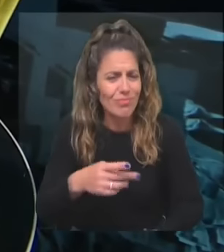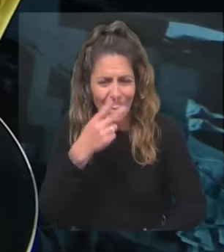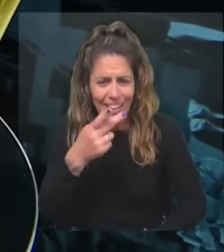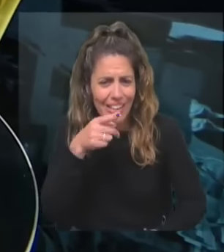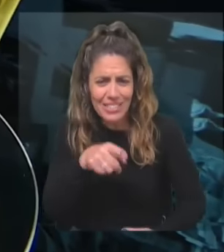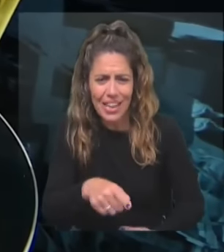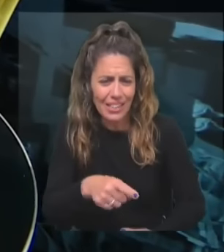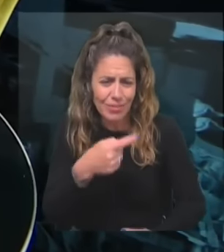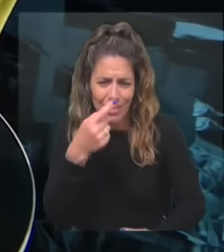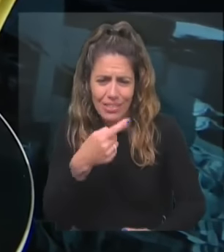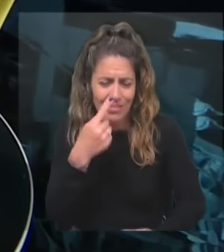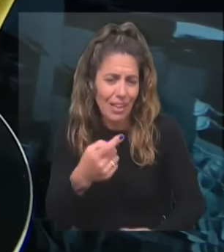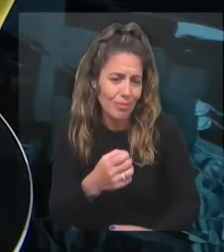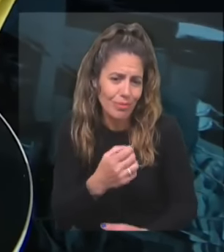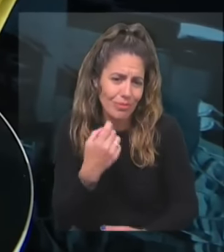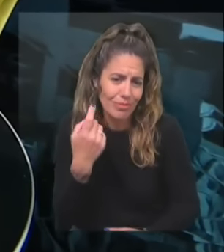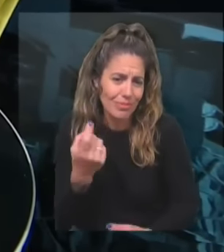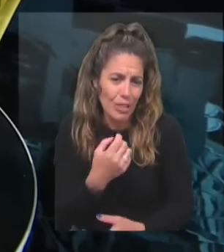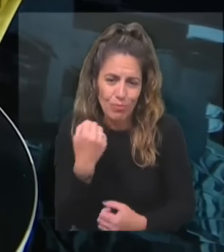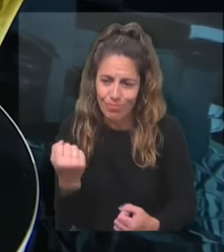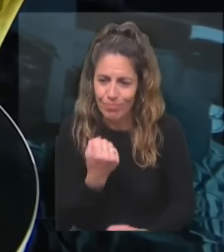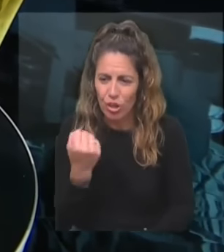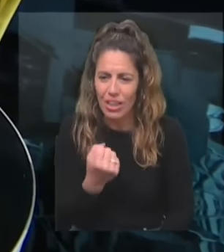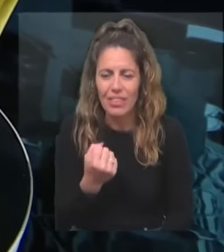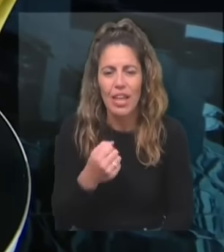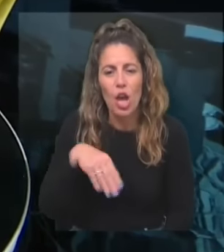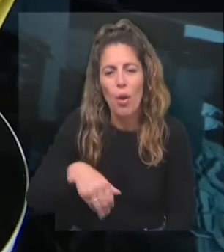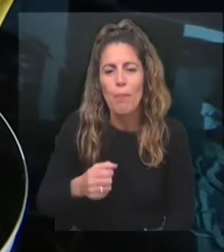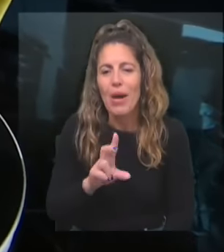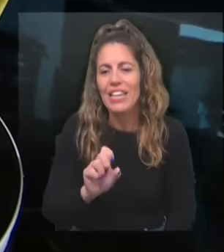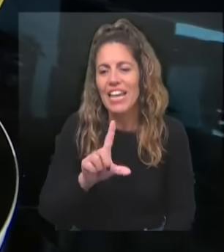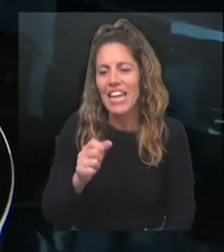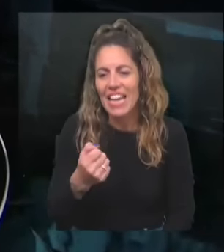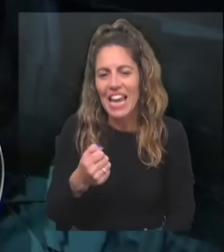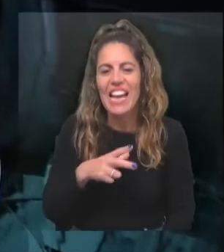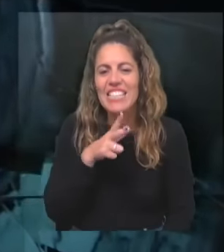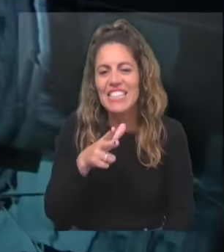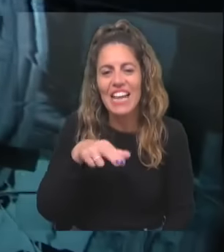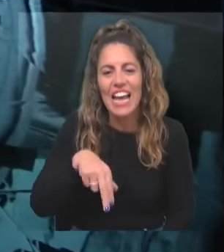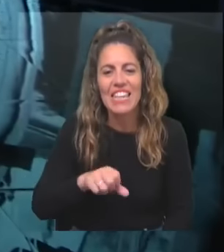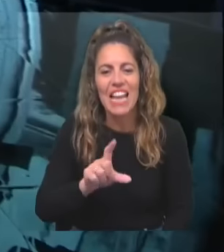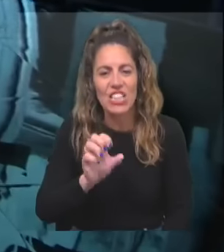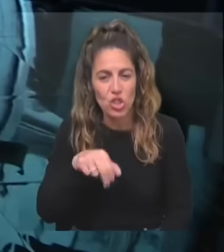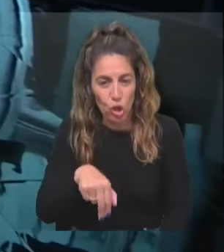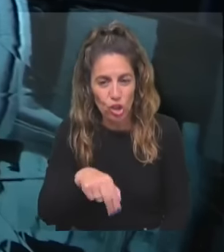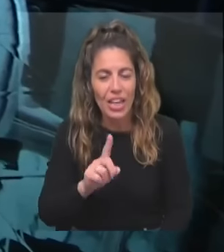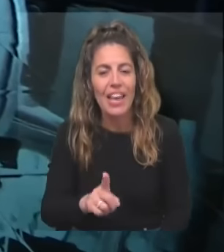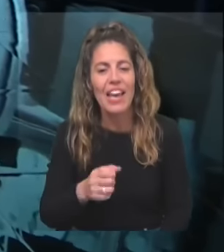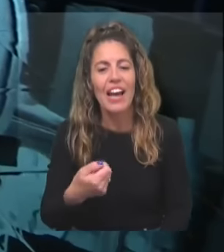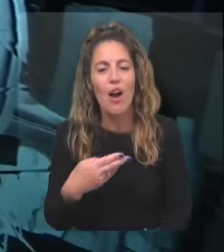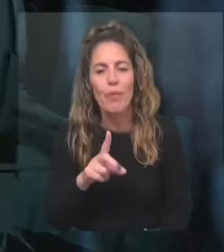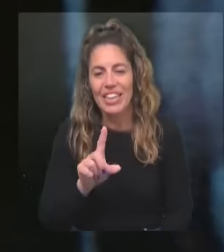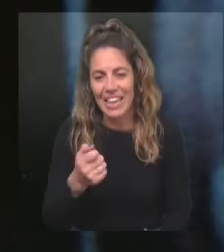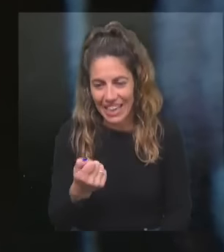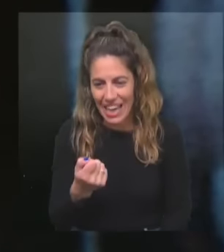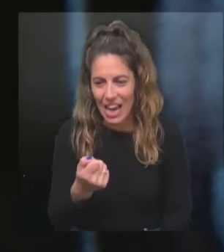es manantial, ¿no? Sí, Marianela es hija de Nelson y de Gabriela, que es